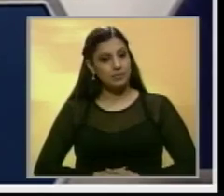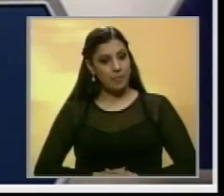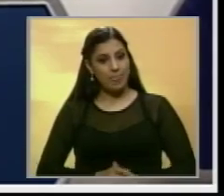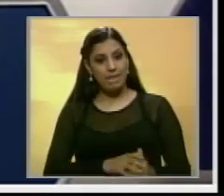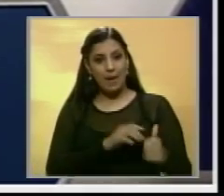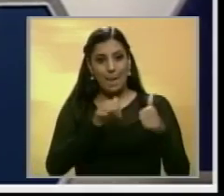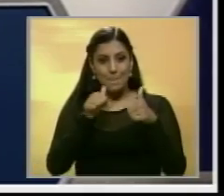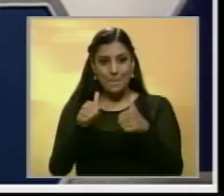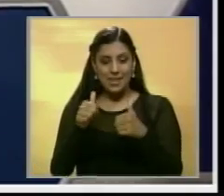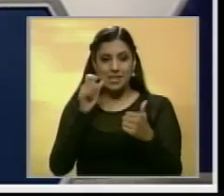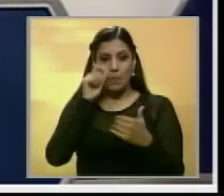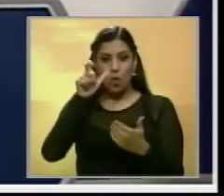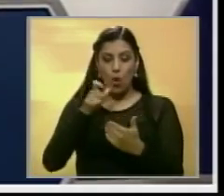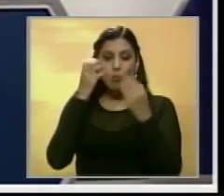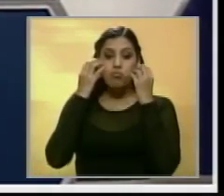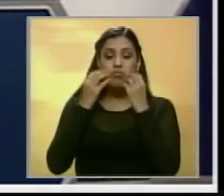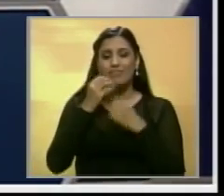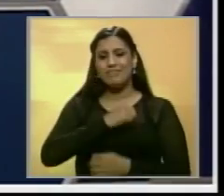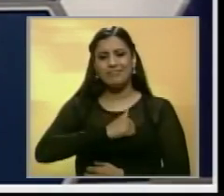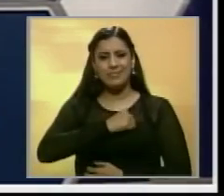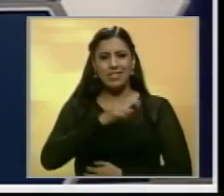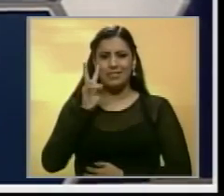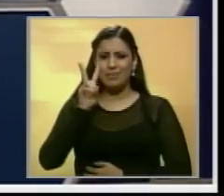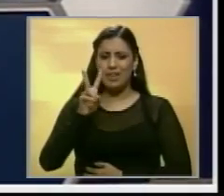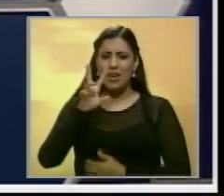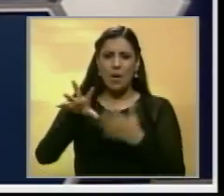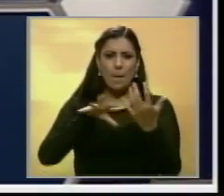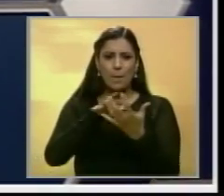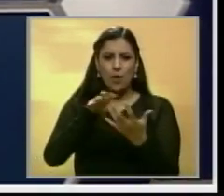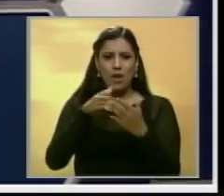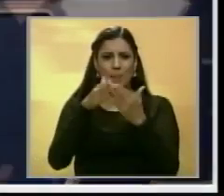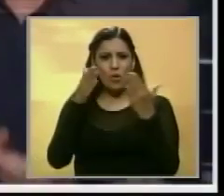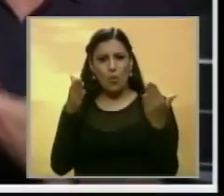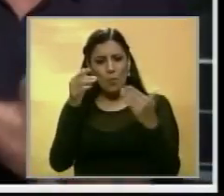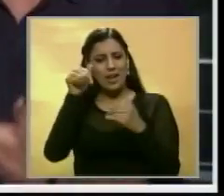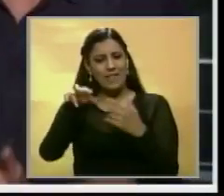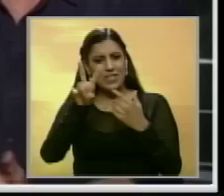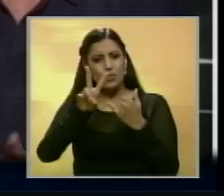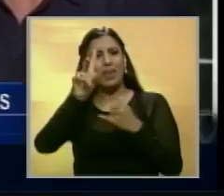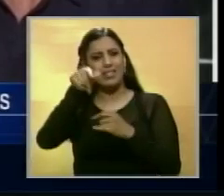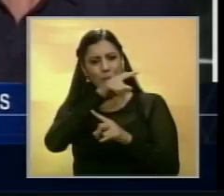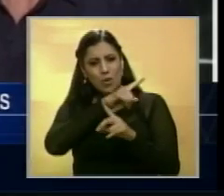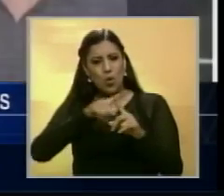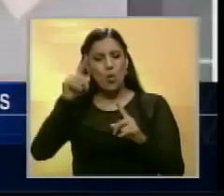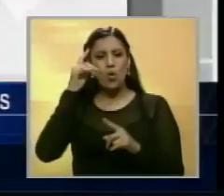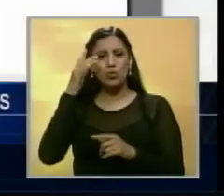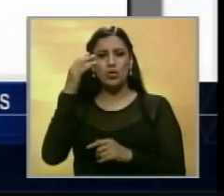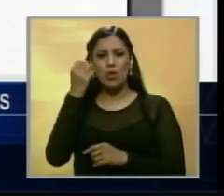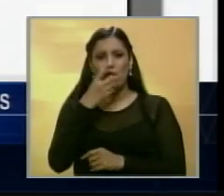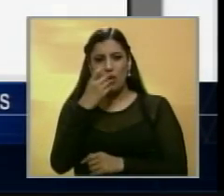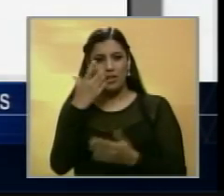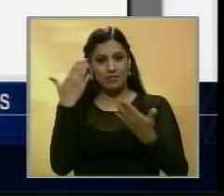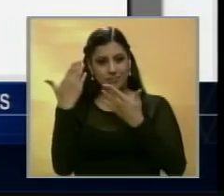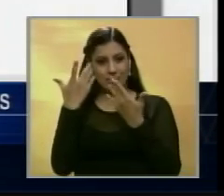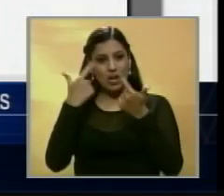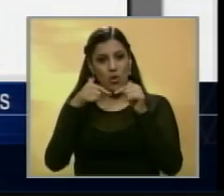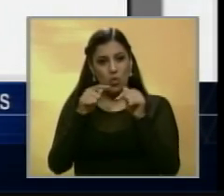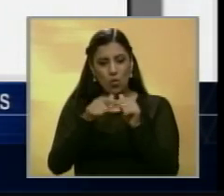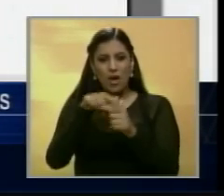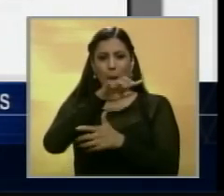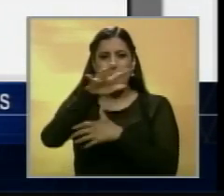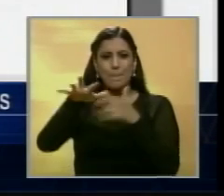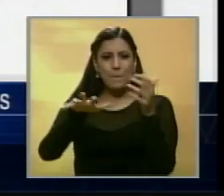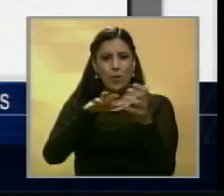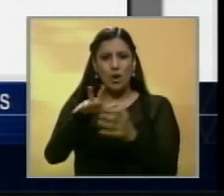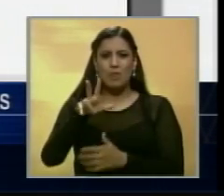Y comenzamos con Edgar Ramírez, quien lamentó los hechos de Cariaco y Orlando. El venezolano se pronunció a través de las redes sociales ante los